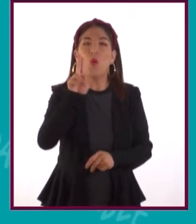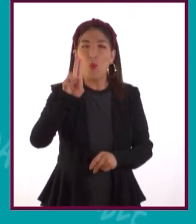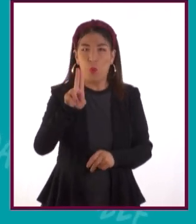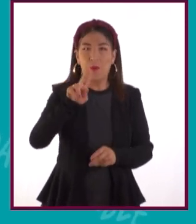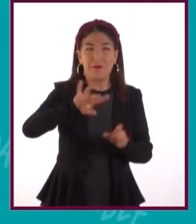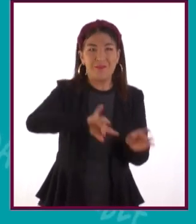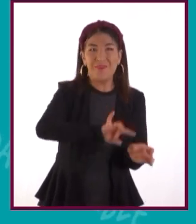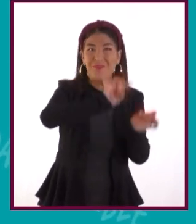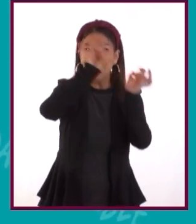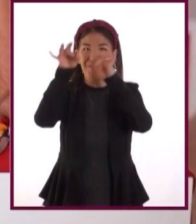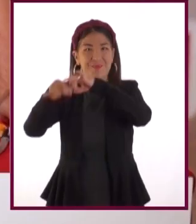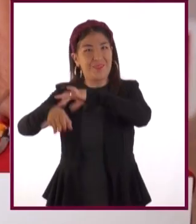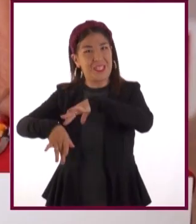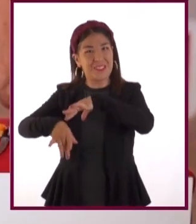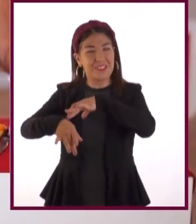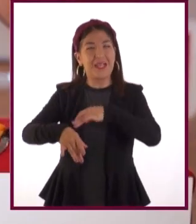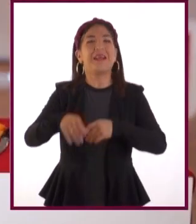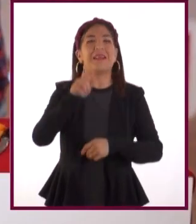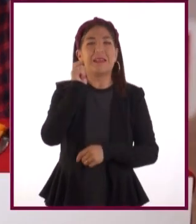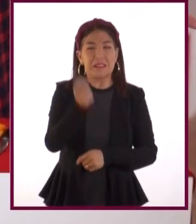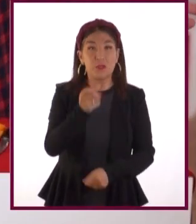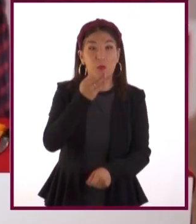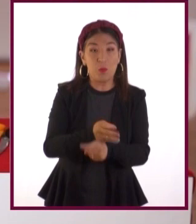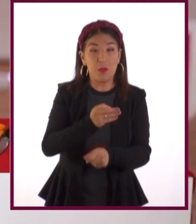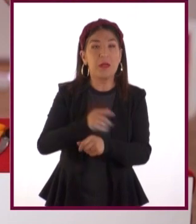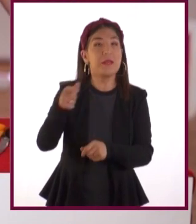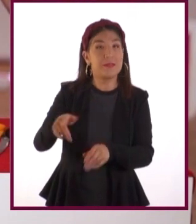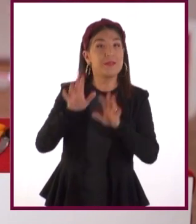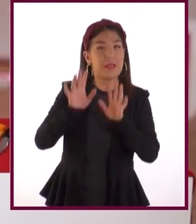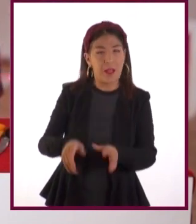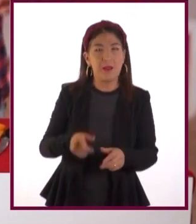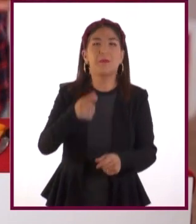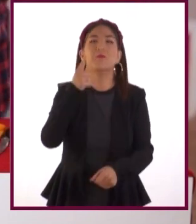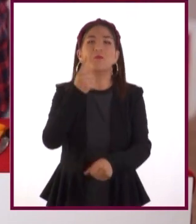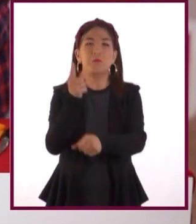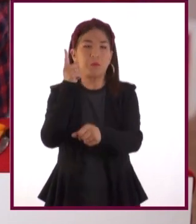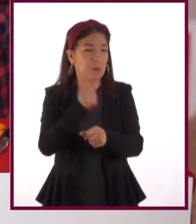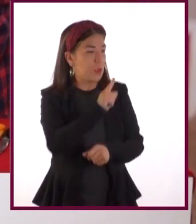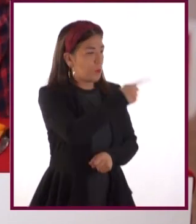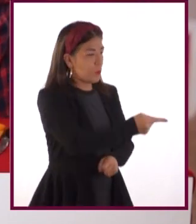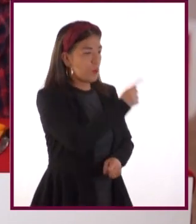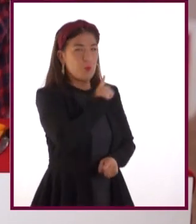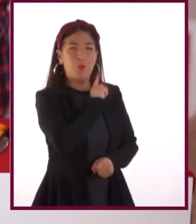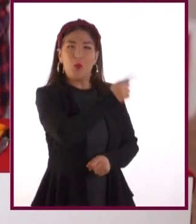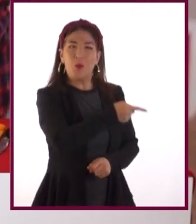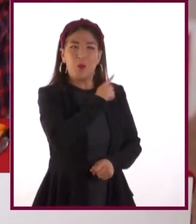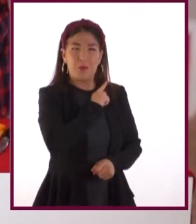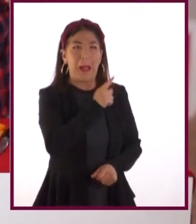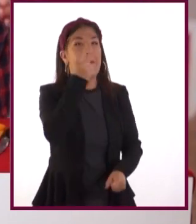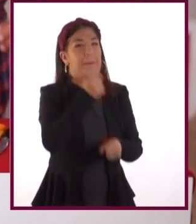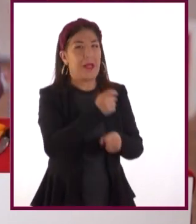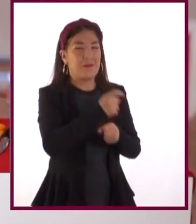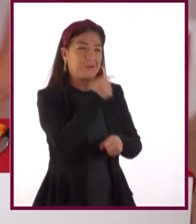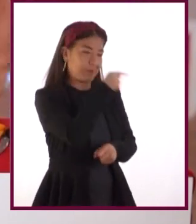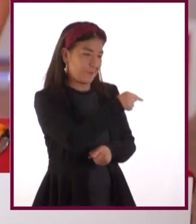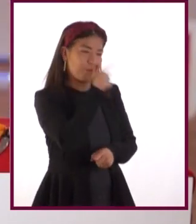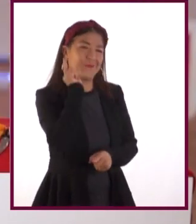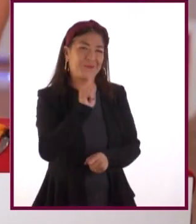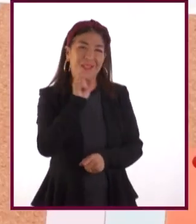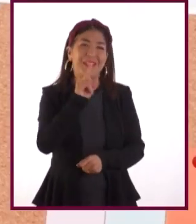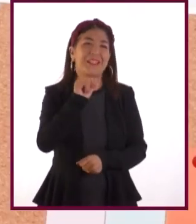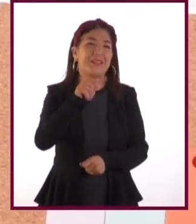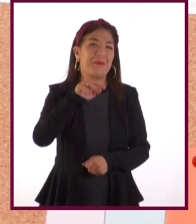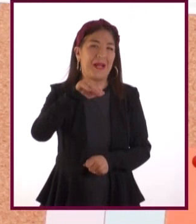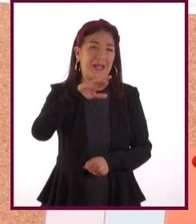flecha en forma de U. Ahora que todos conocemos el código, lo siguiente será comenzar por turnos. Dime, ¿qué te parece si empiezas